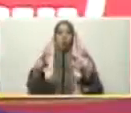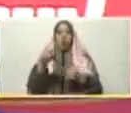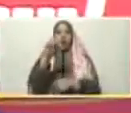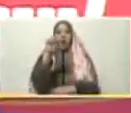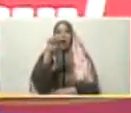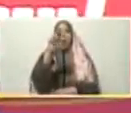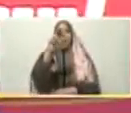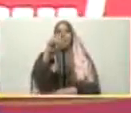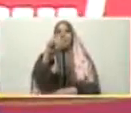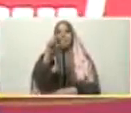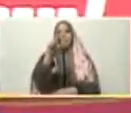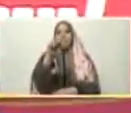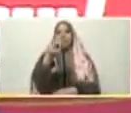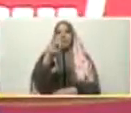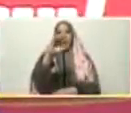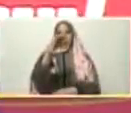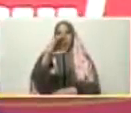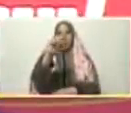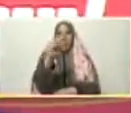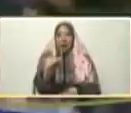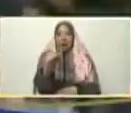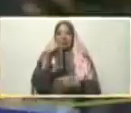alejandra sedeño